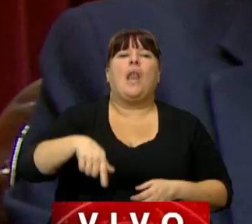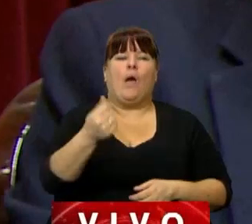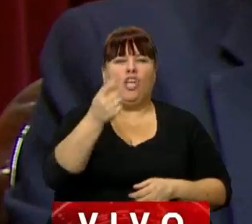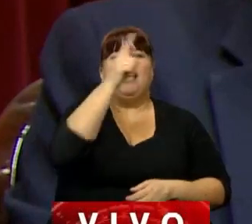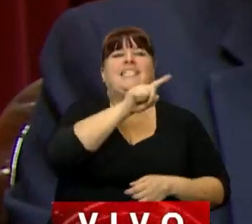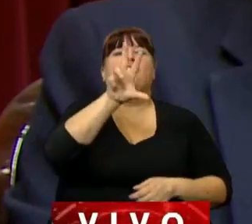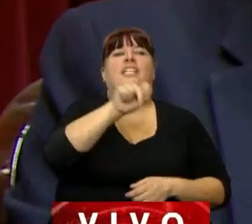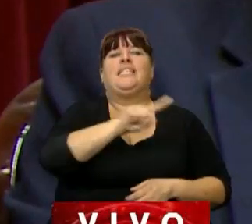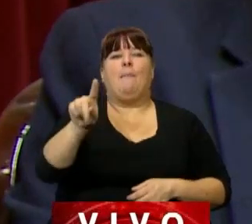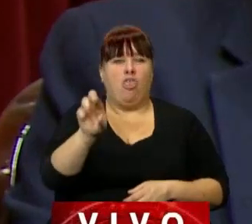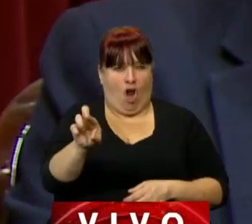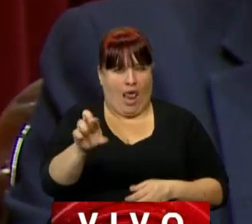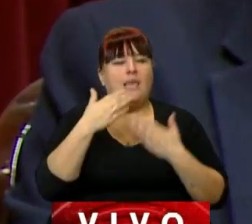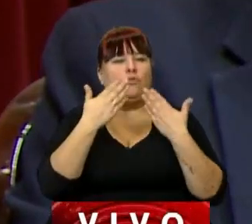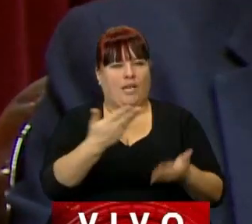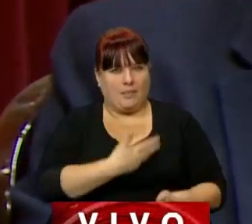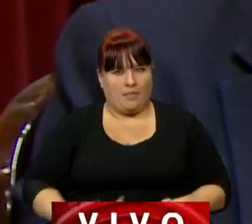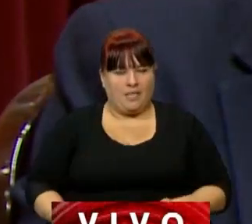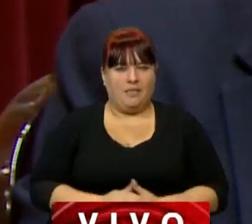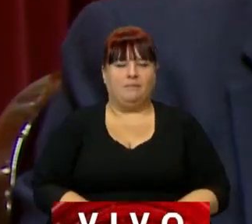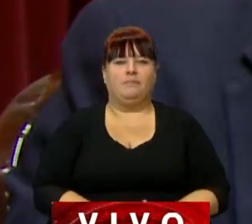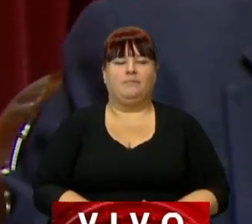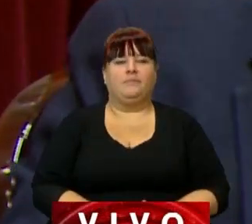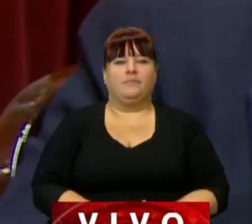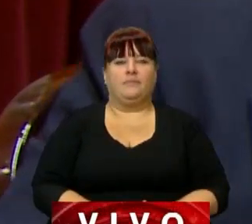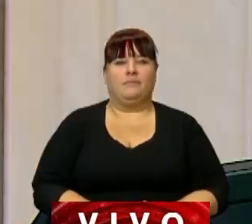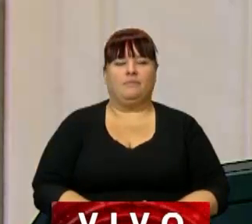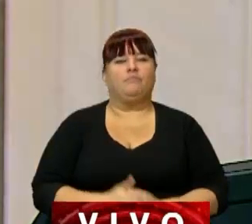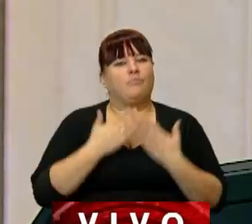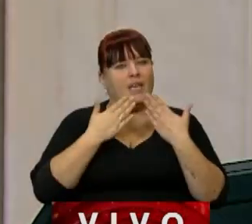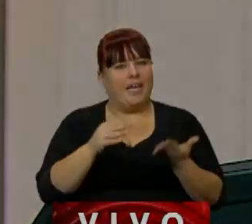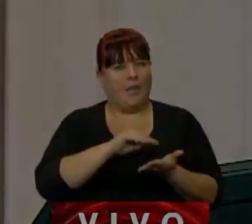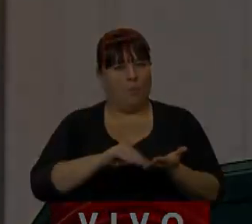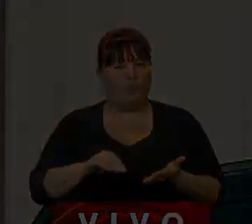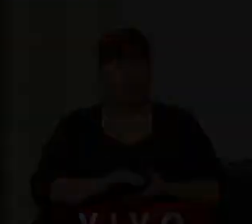$130,000. Muchísimas gracias, señor presidente. Gracias, diputado.